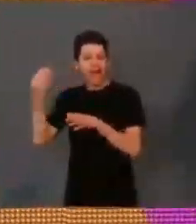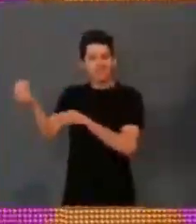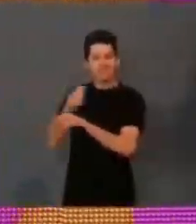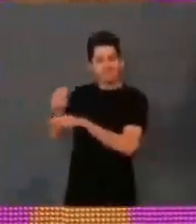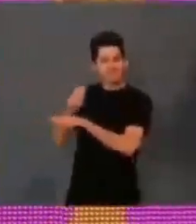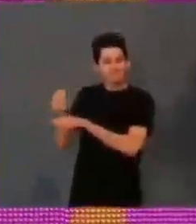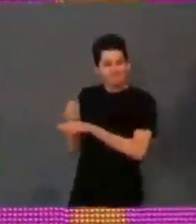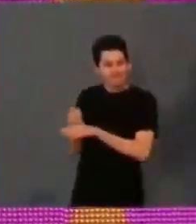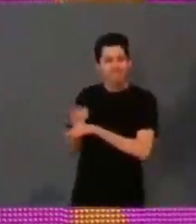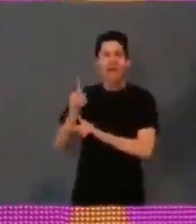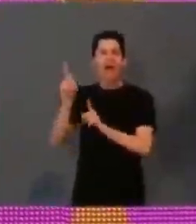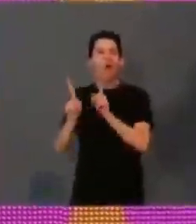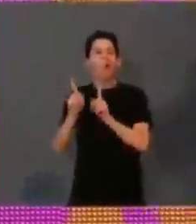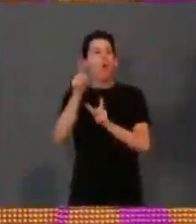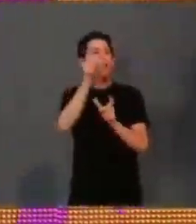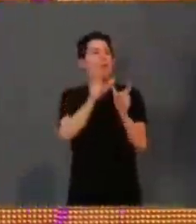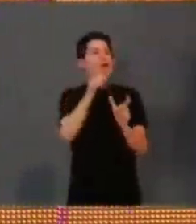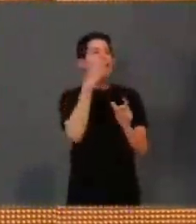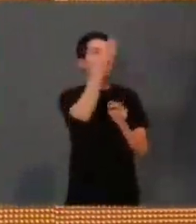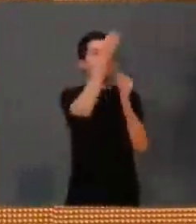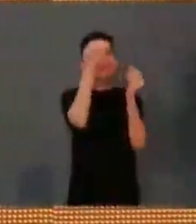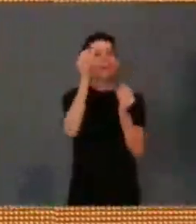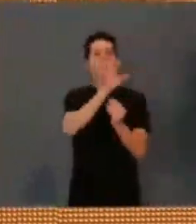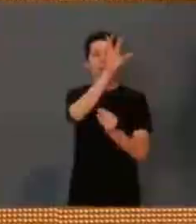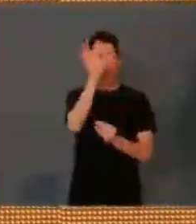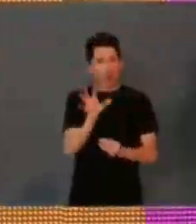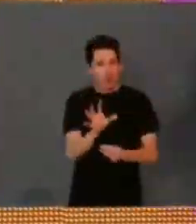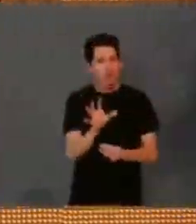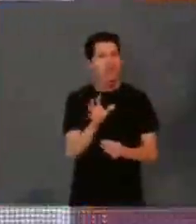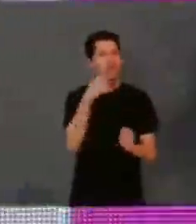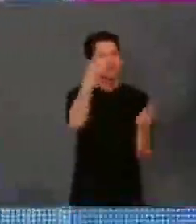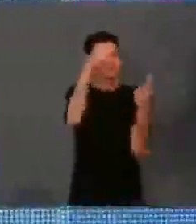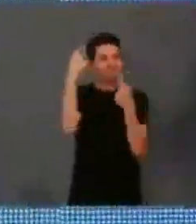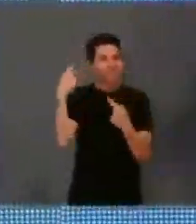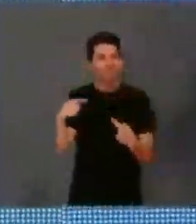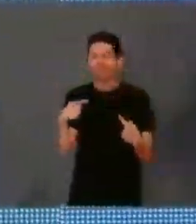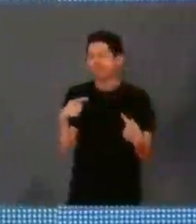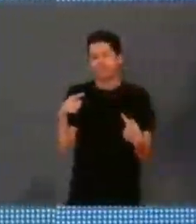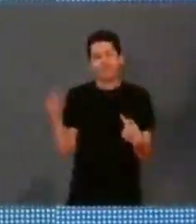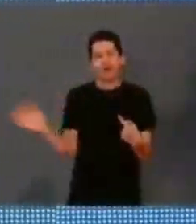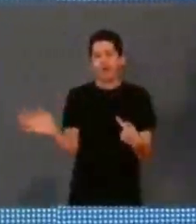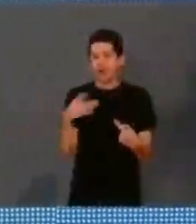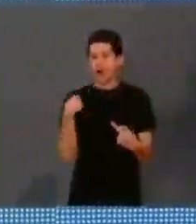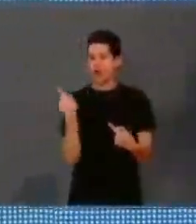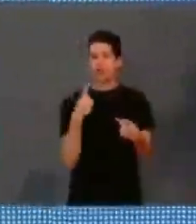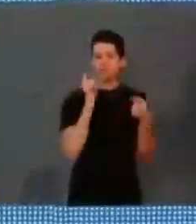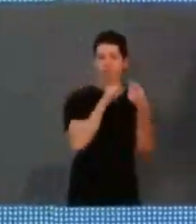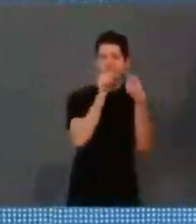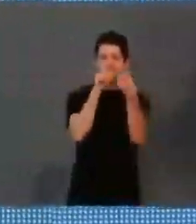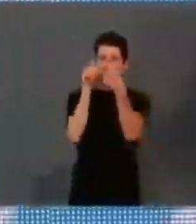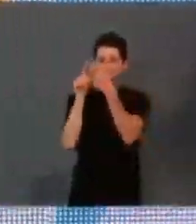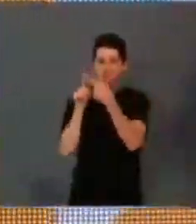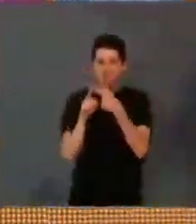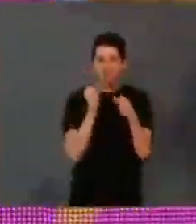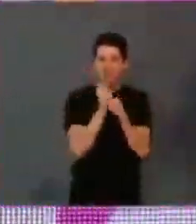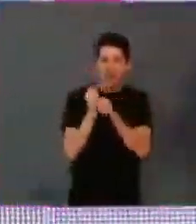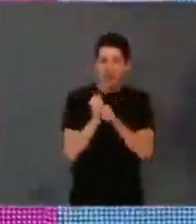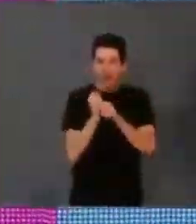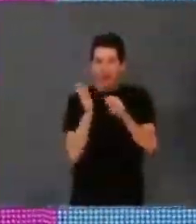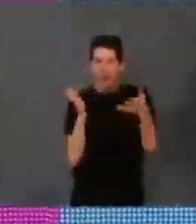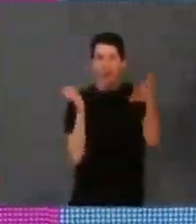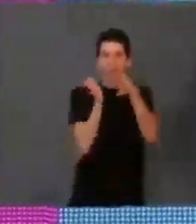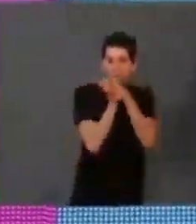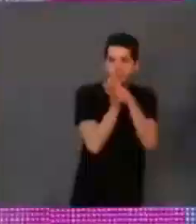contrapartes provinciales en fin diferentes actores con los que venimos trabajando así que digamos